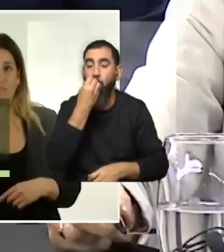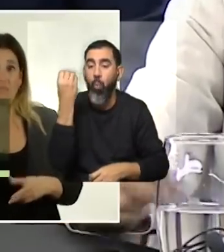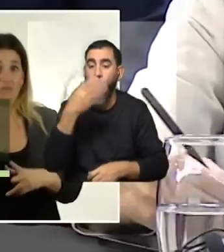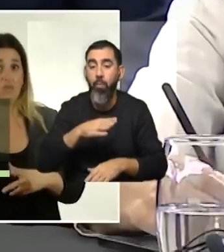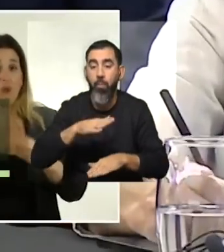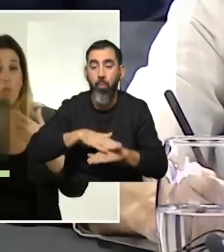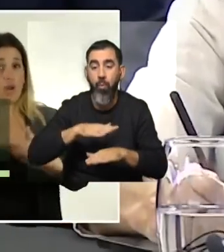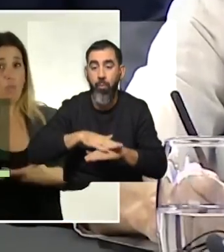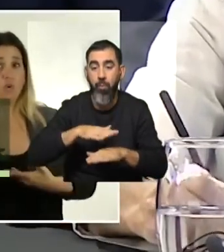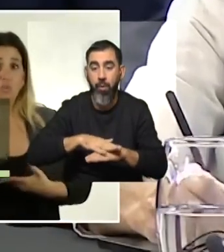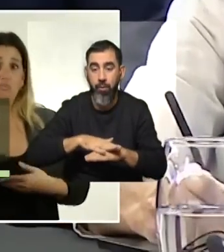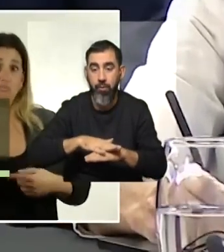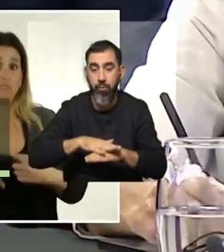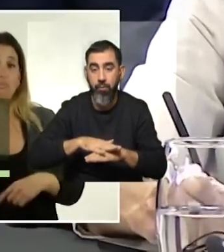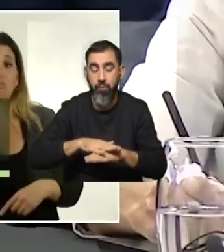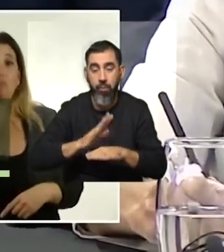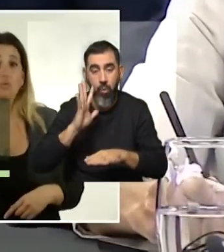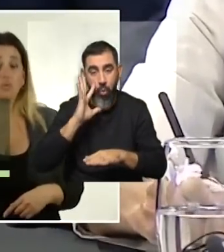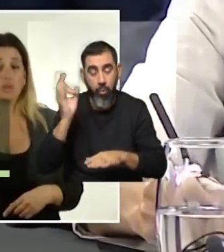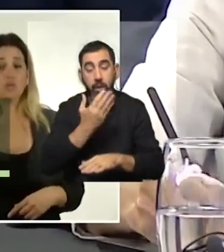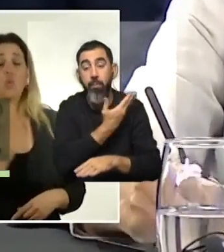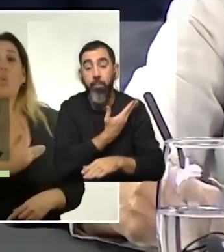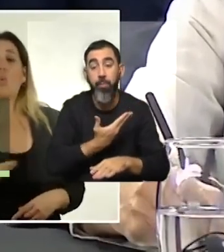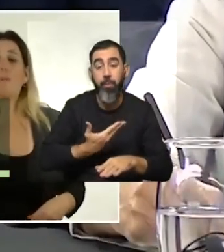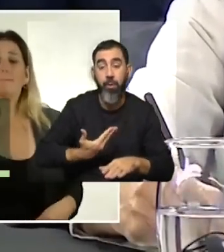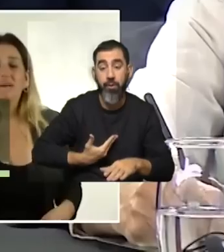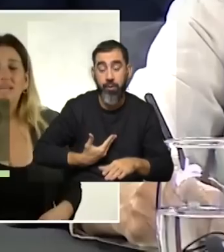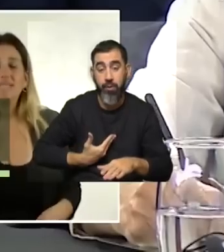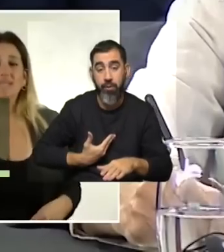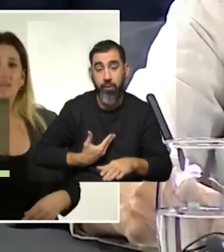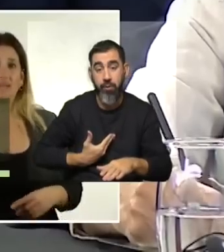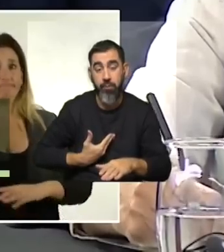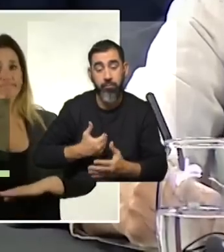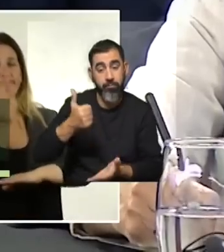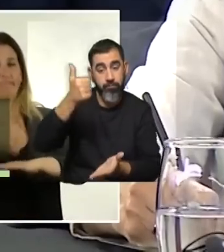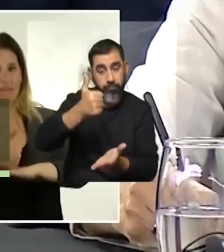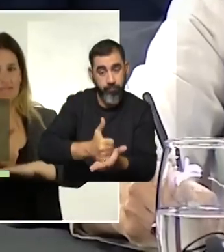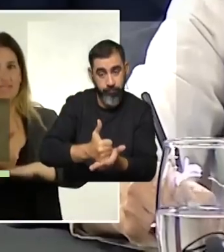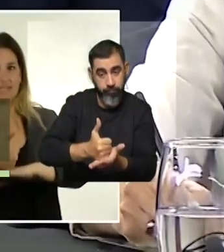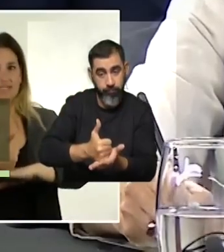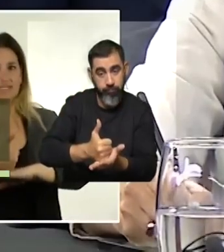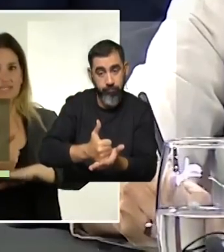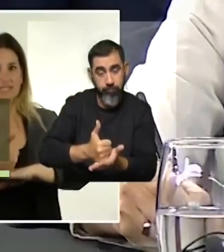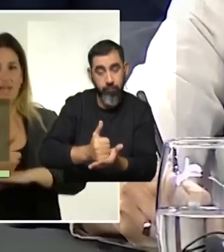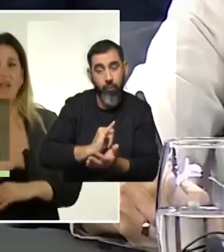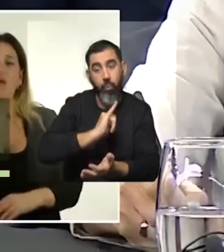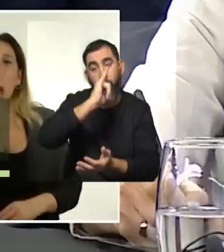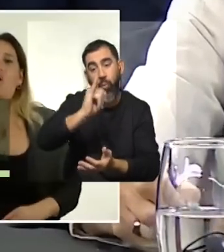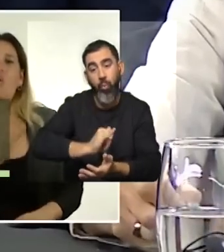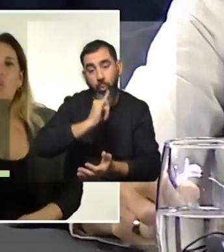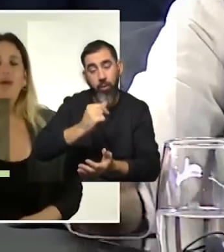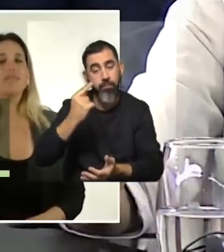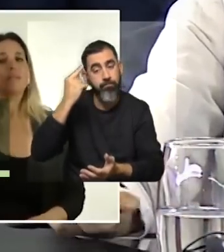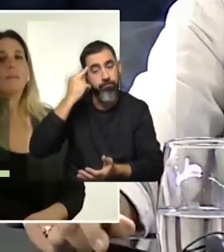oportunidad para que el presidente en forma presencial cuente,